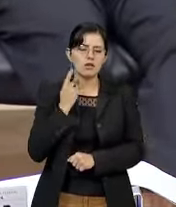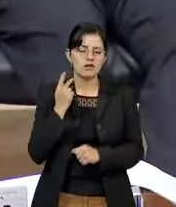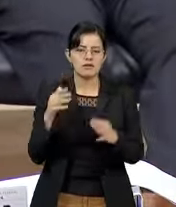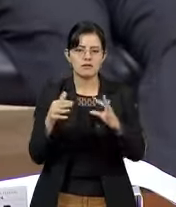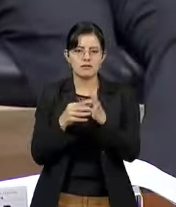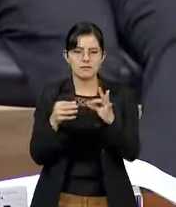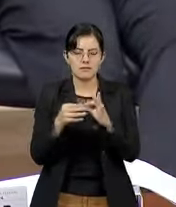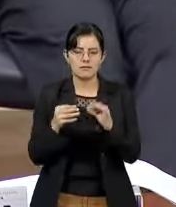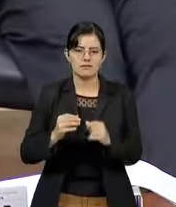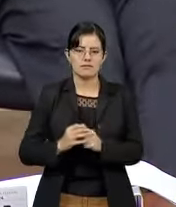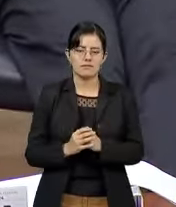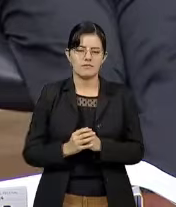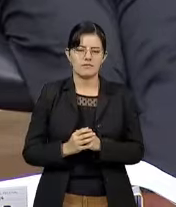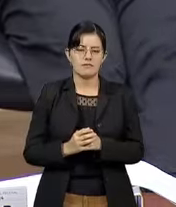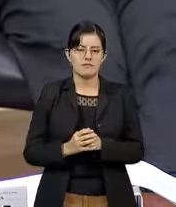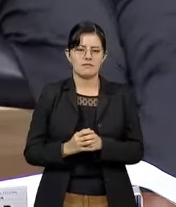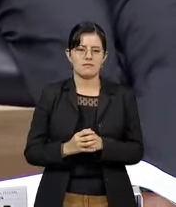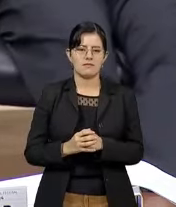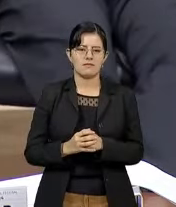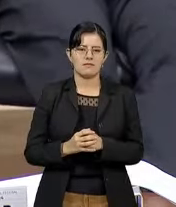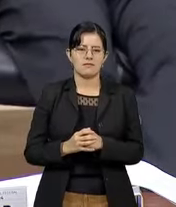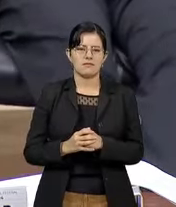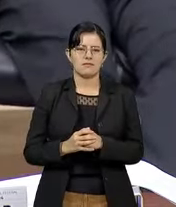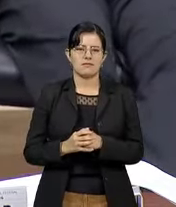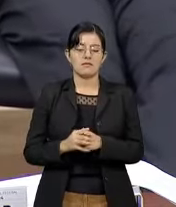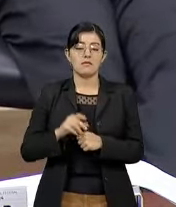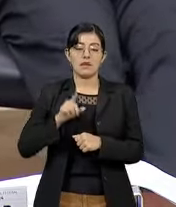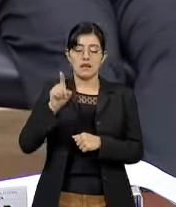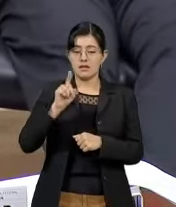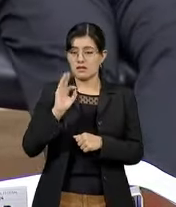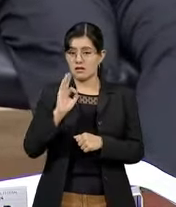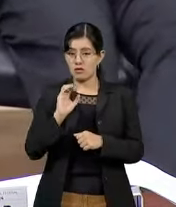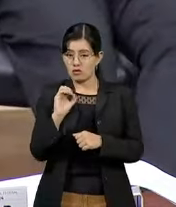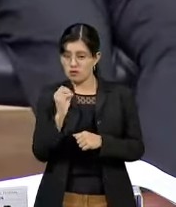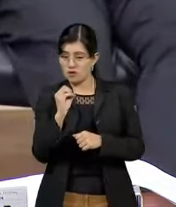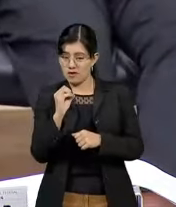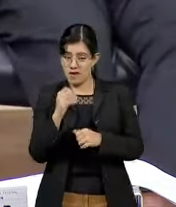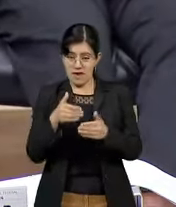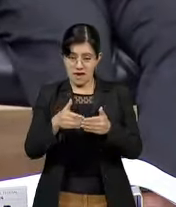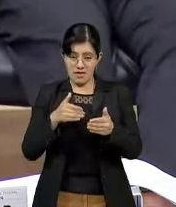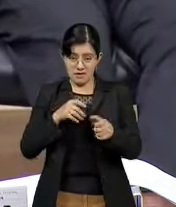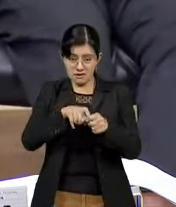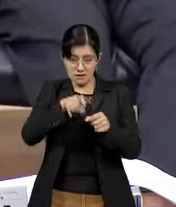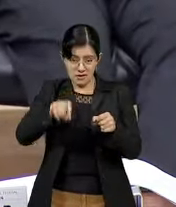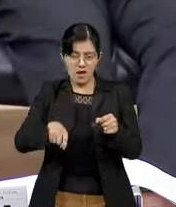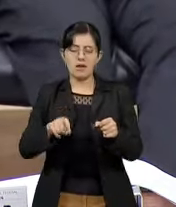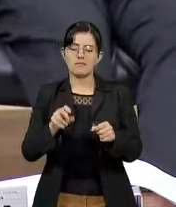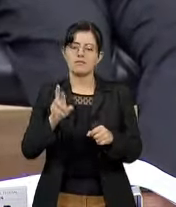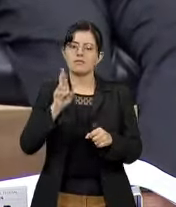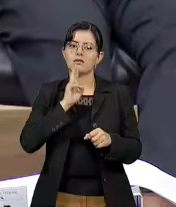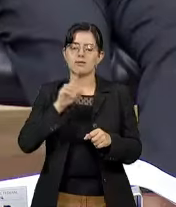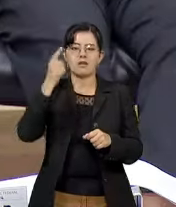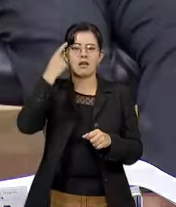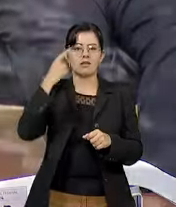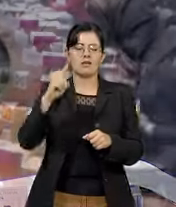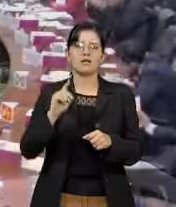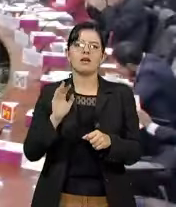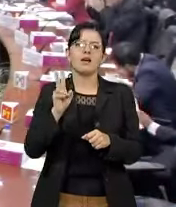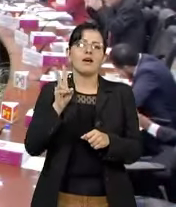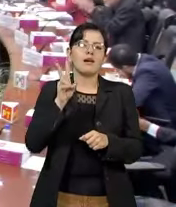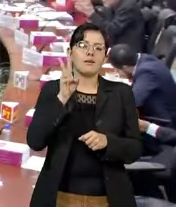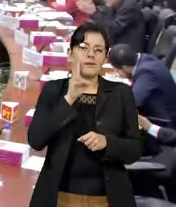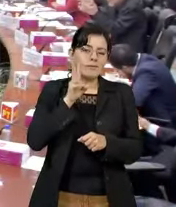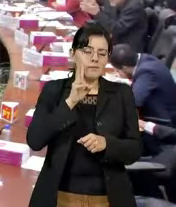queremos si se puede ir antes de octubre mejor para que garantice a ver si